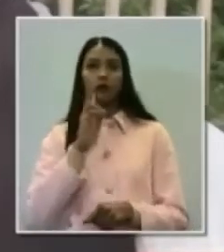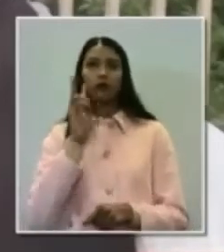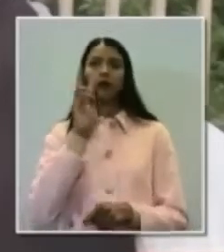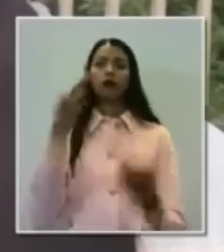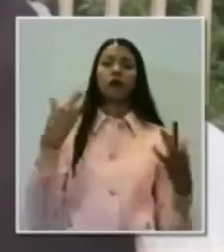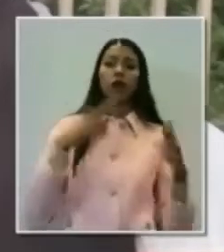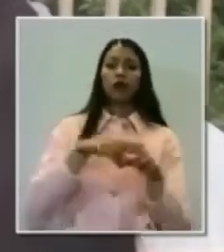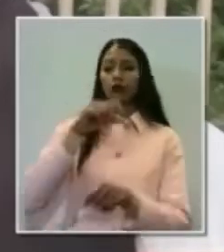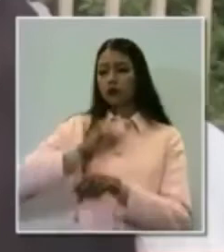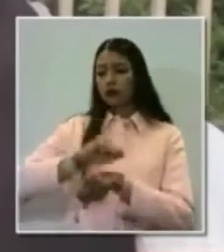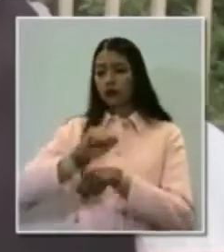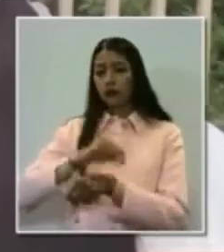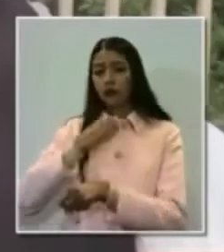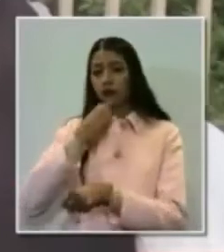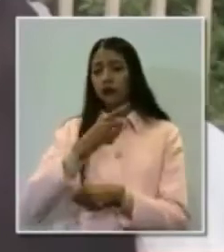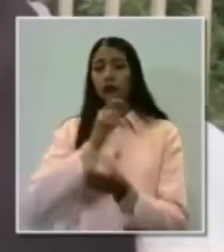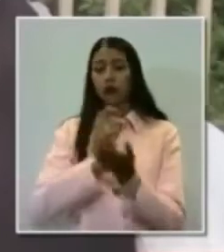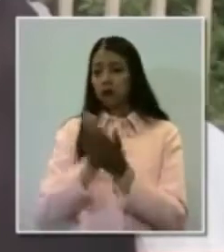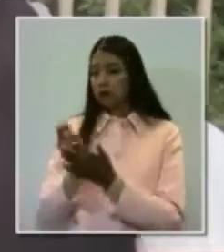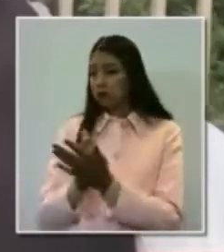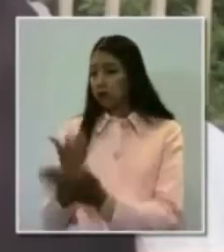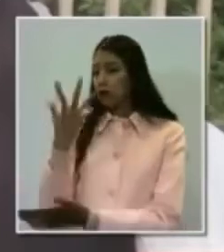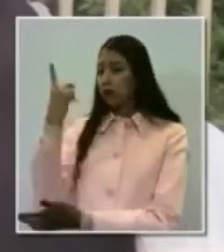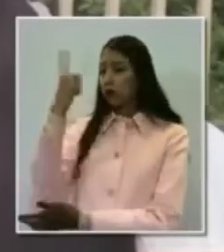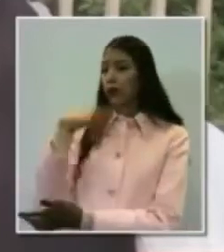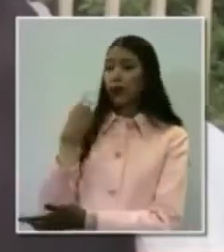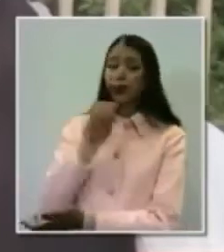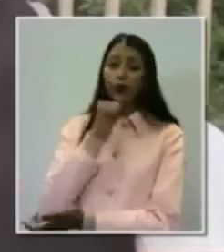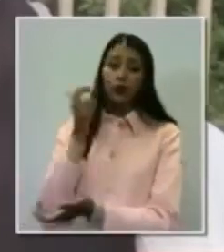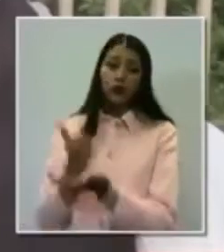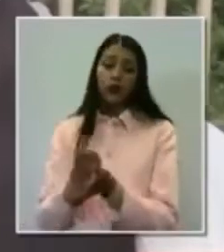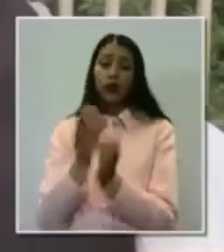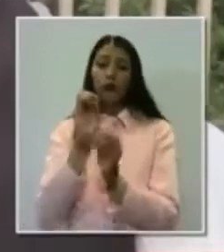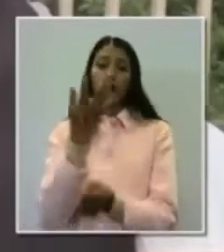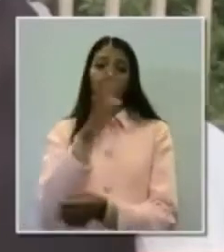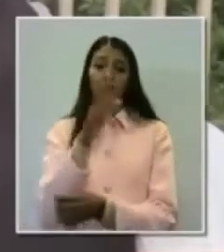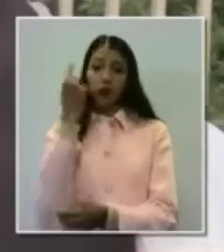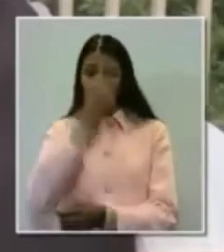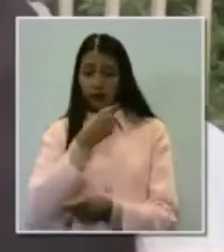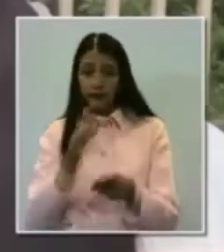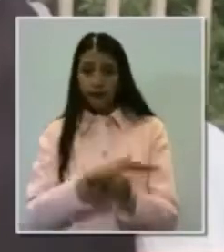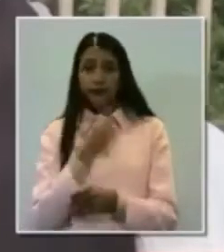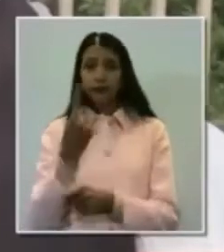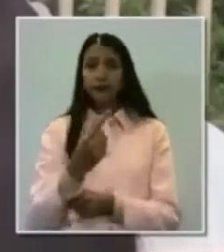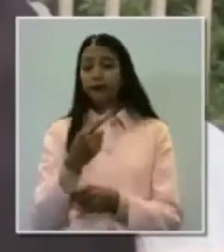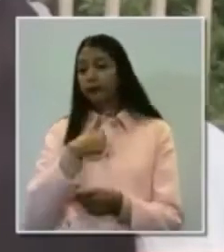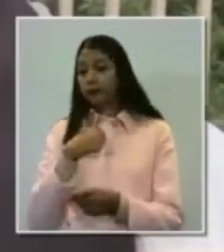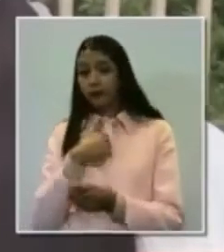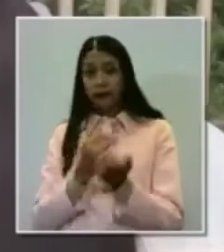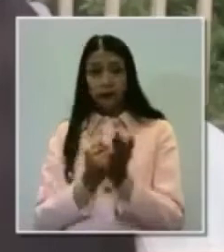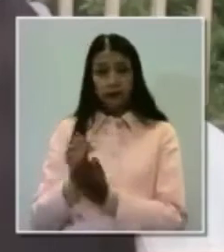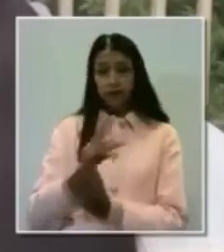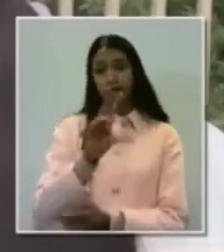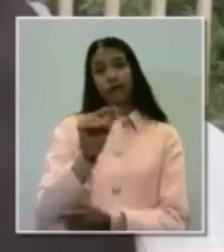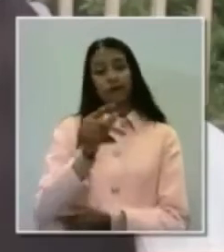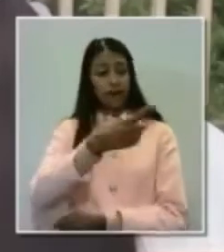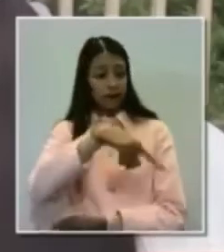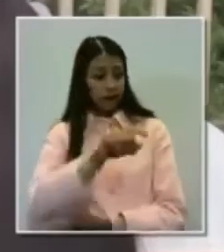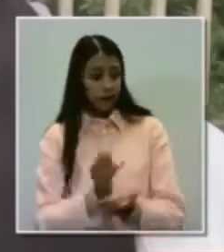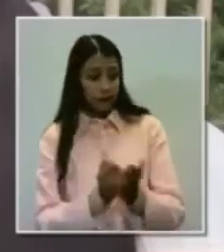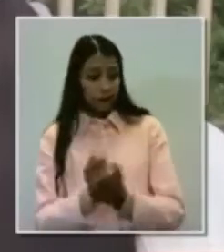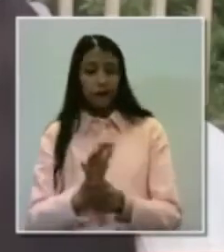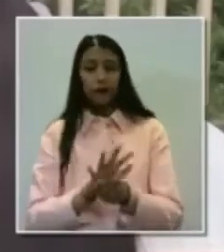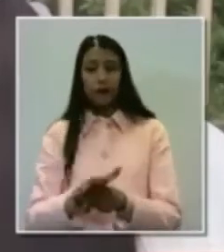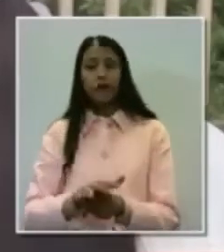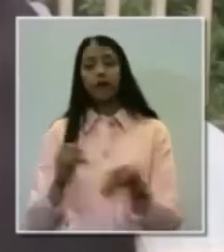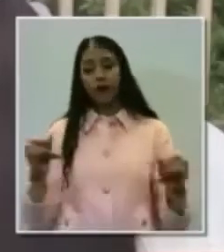secundaria que señalan que no han cobrado 5 horas o que no han cobrado 10 horas porque no las asignamos nosotros, se las asignan ellos en